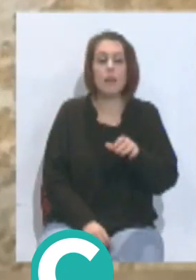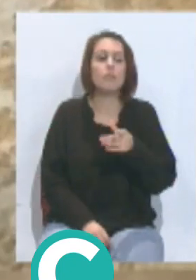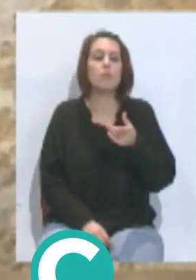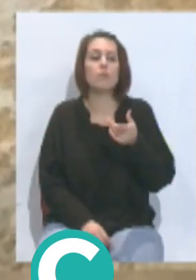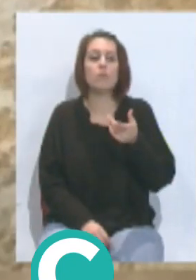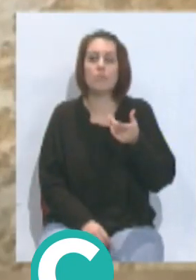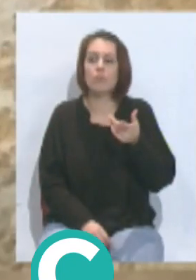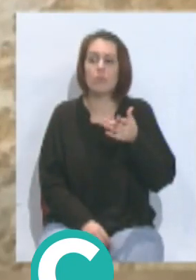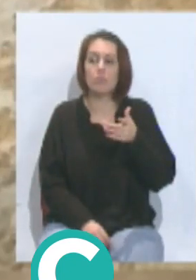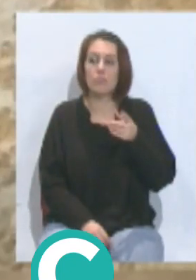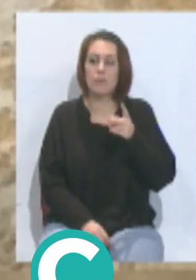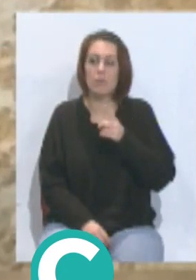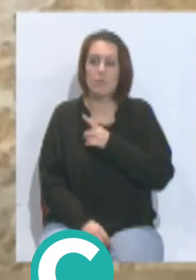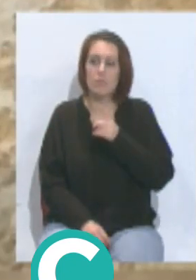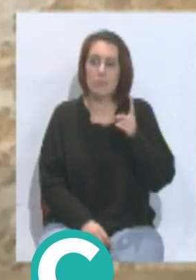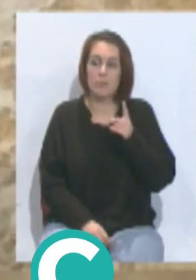Está